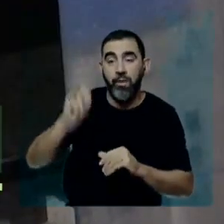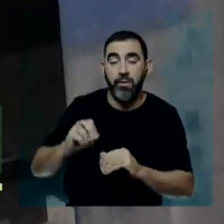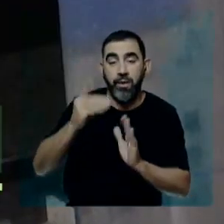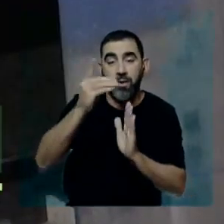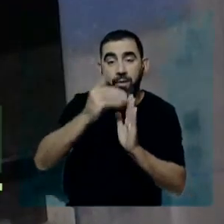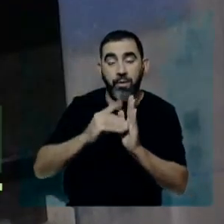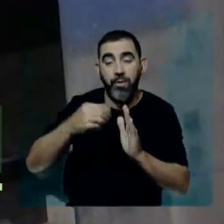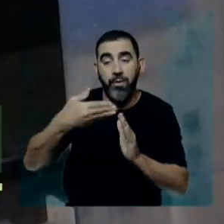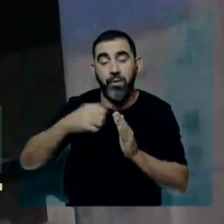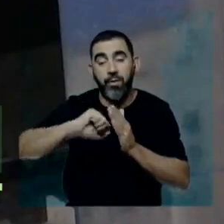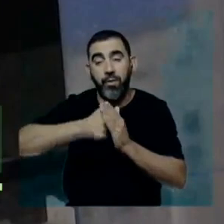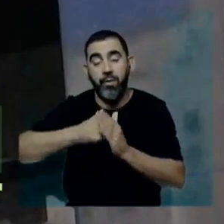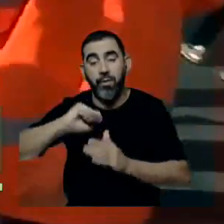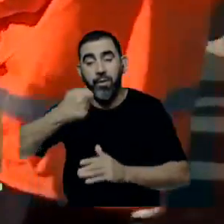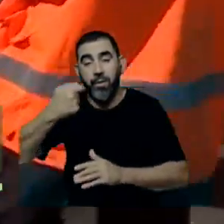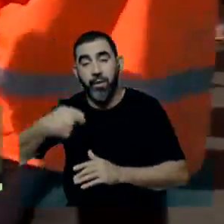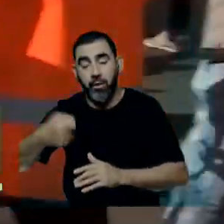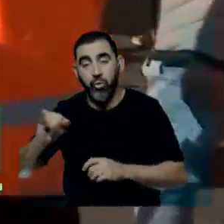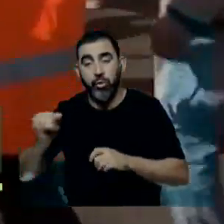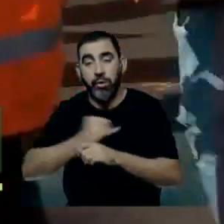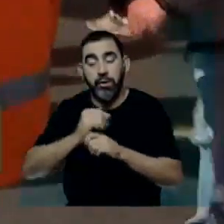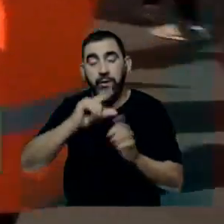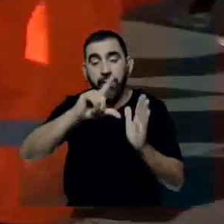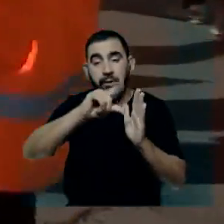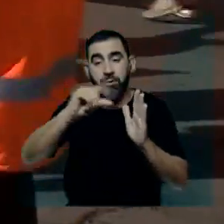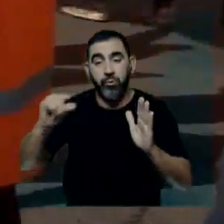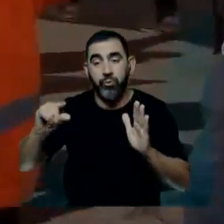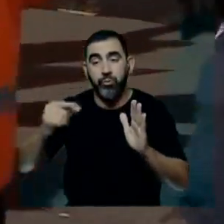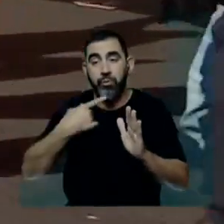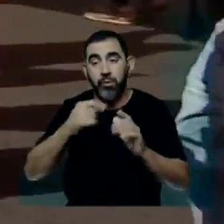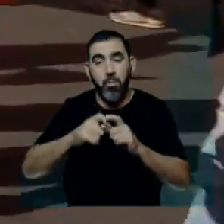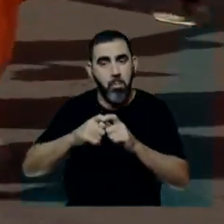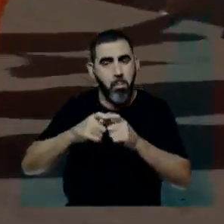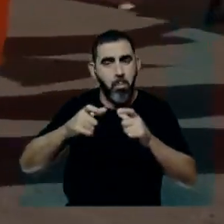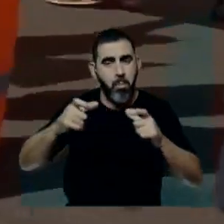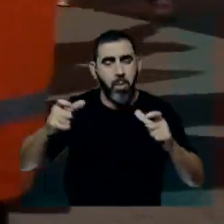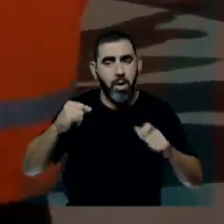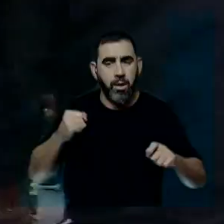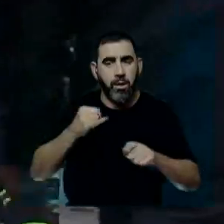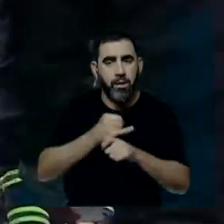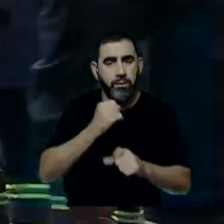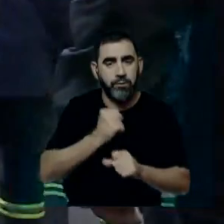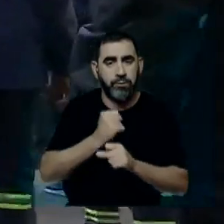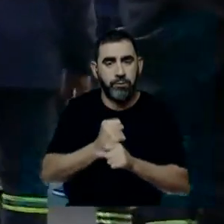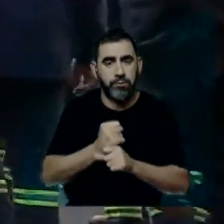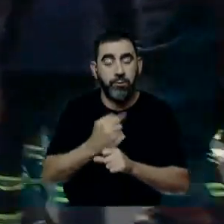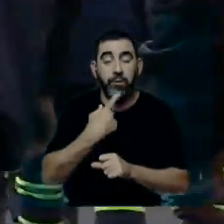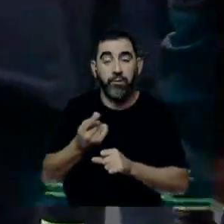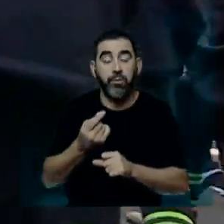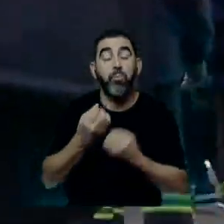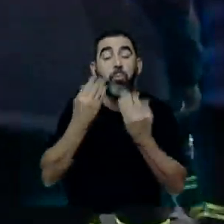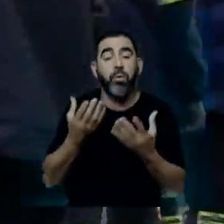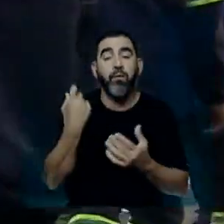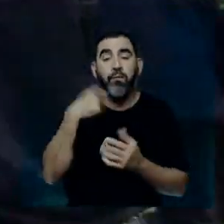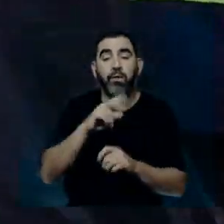datos del Banco de Seguros del Estado y el Instituto Nacional de Estadística marcan un crecimiento en los siniestros, lo que consideran se debe a